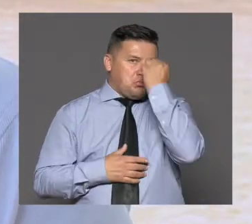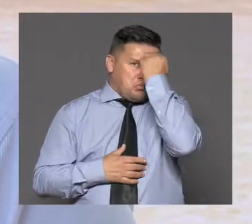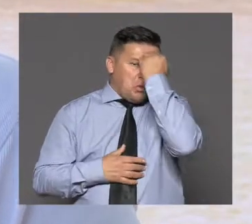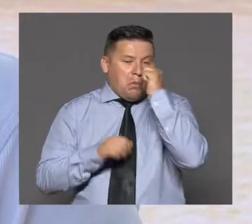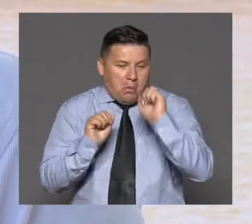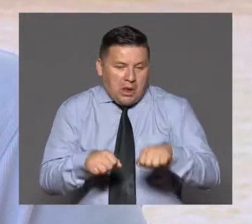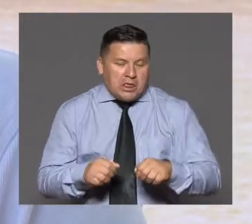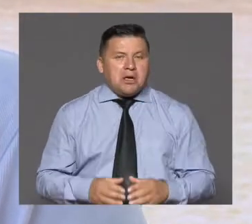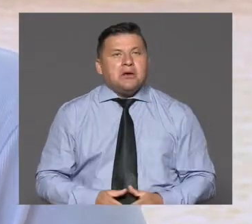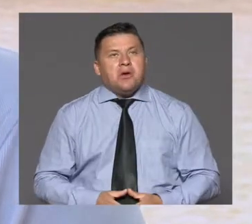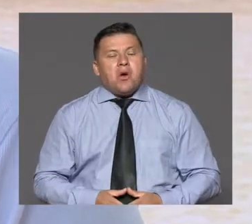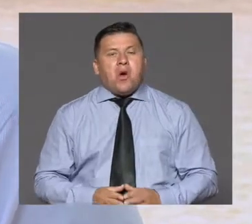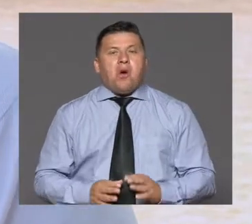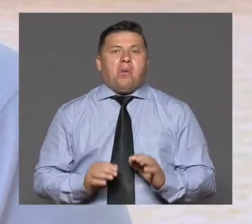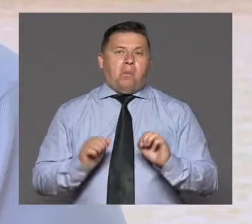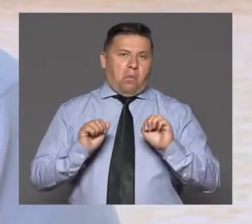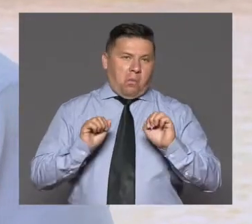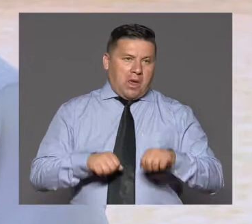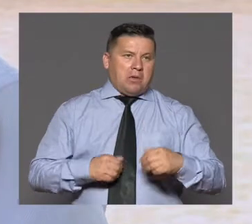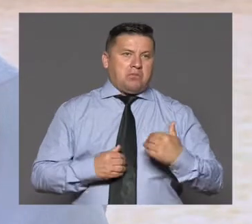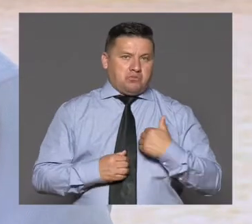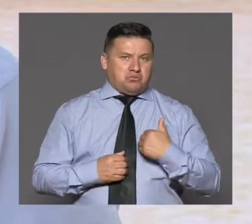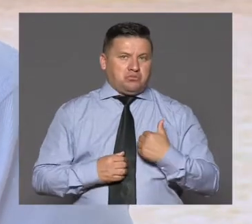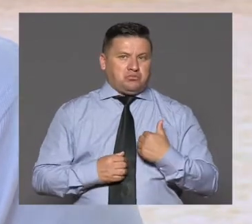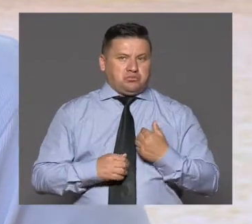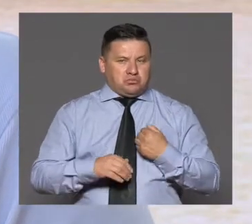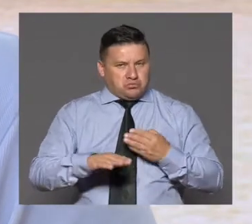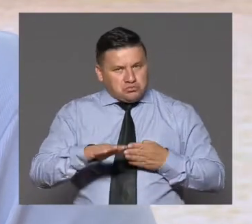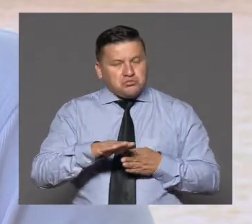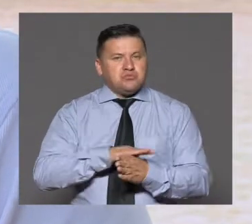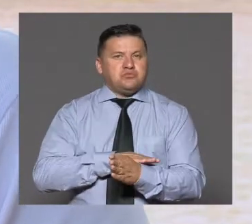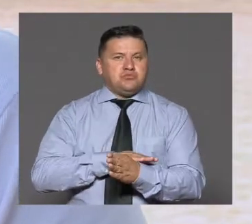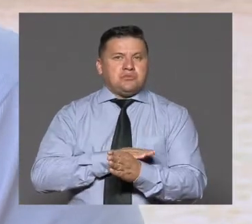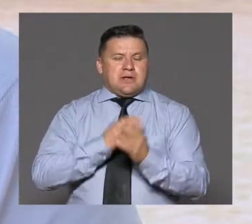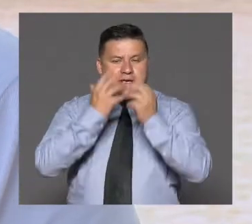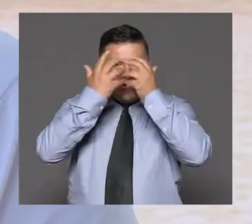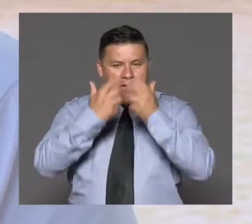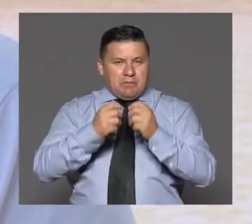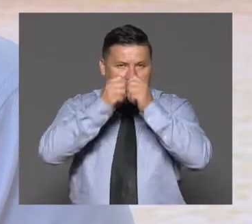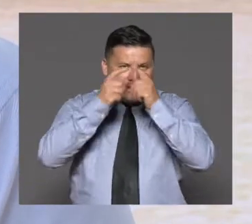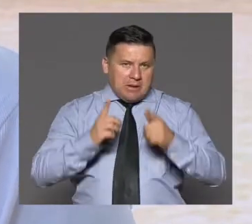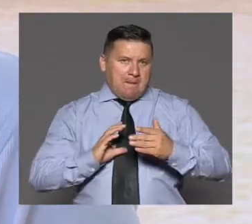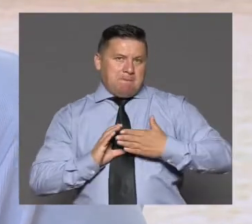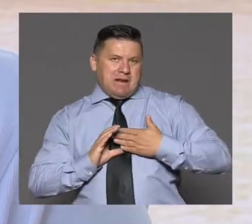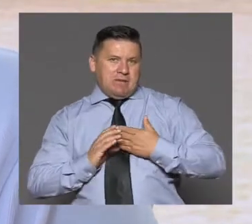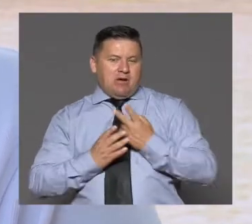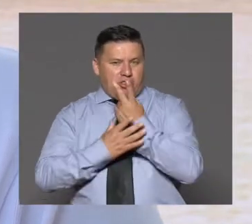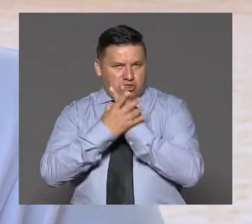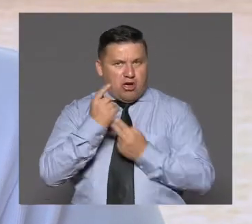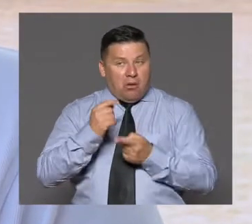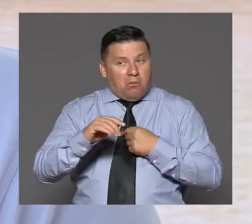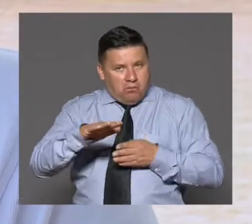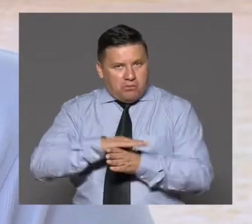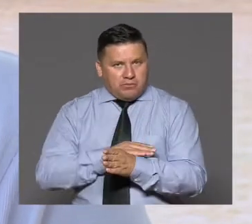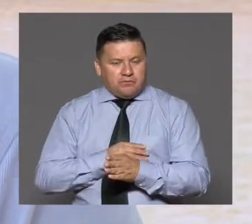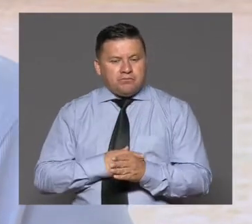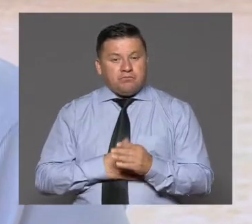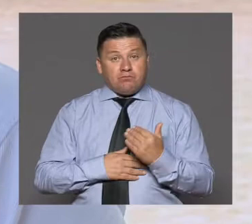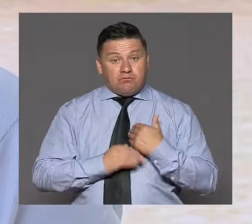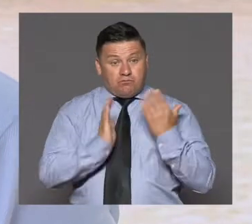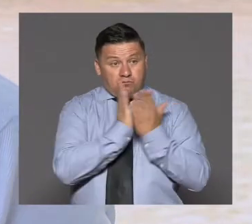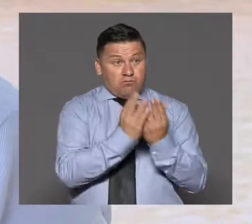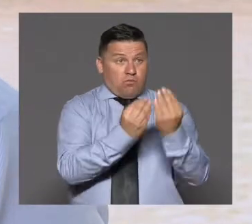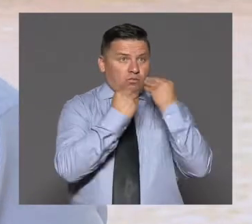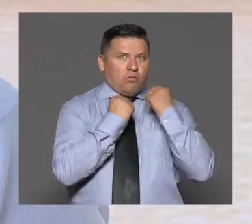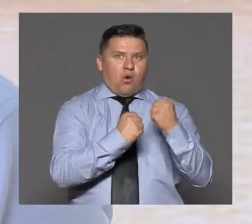docente o también puedo entrar a la parte de la empresa público-privada, porque el rango